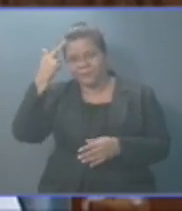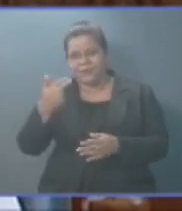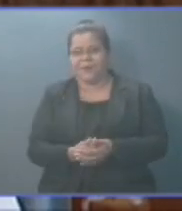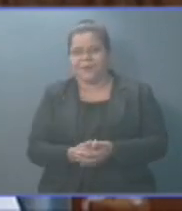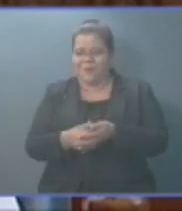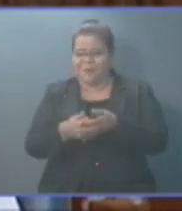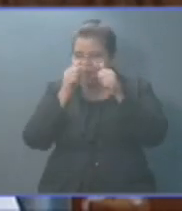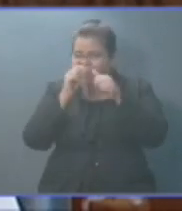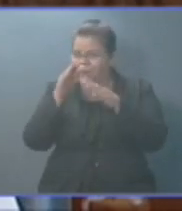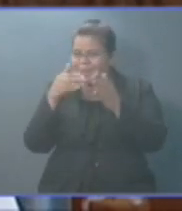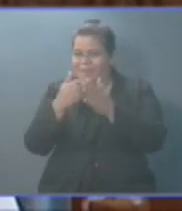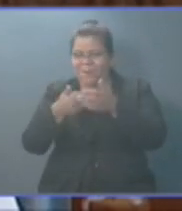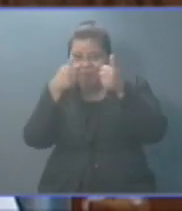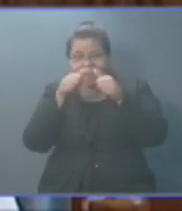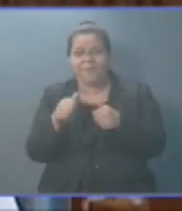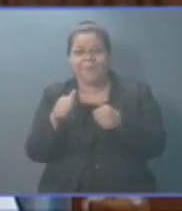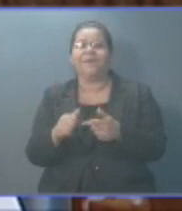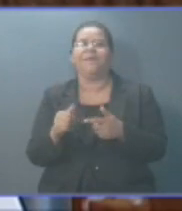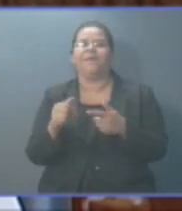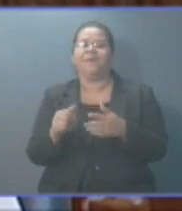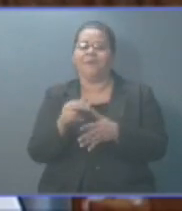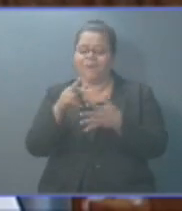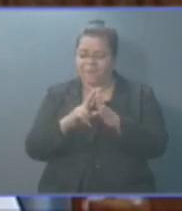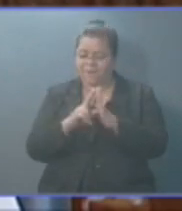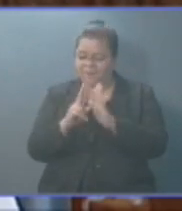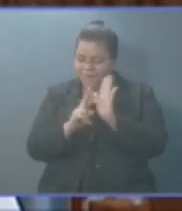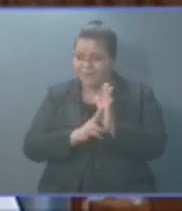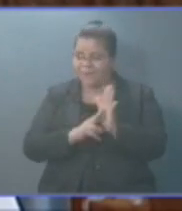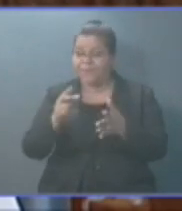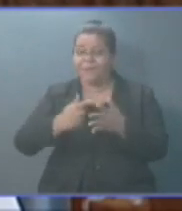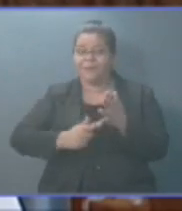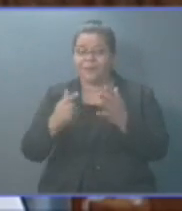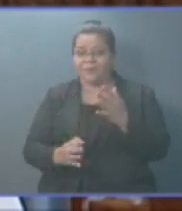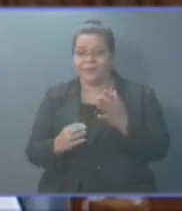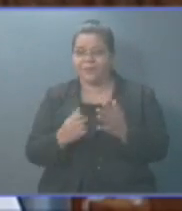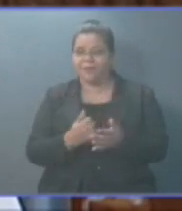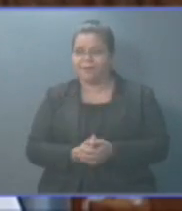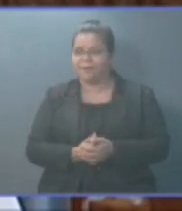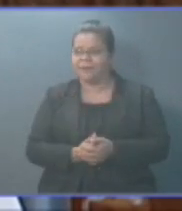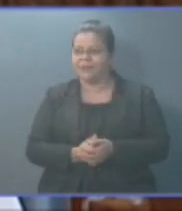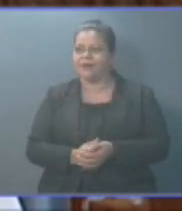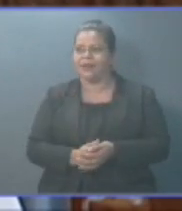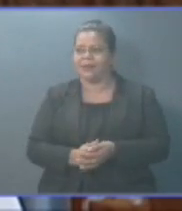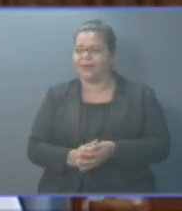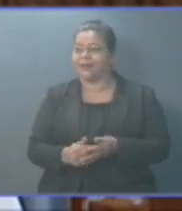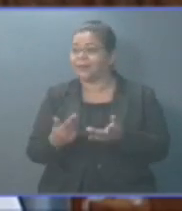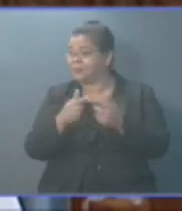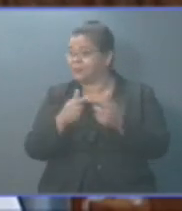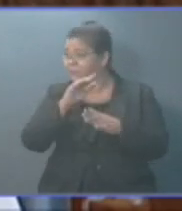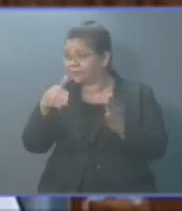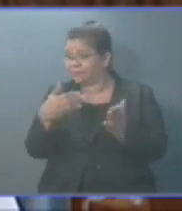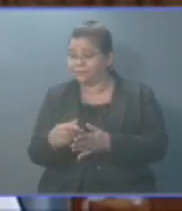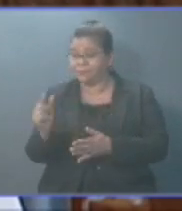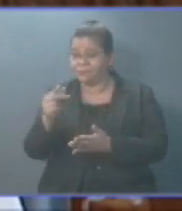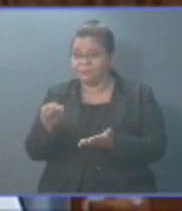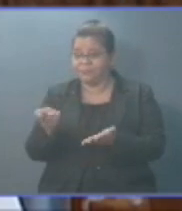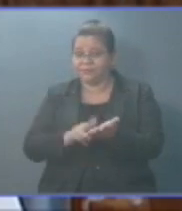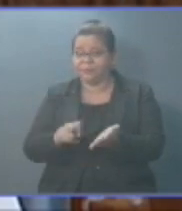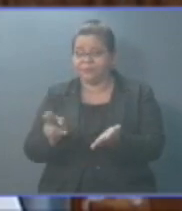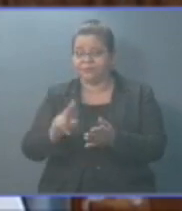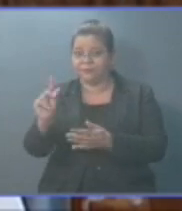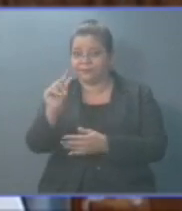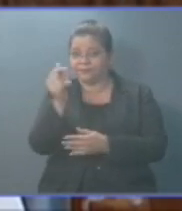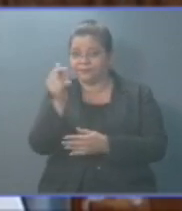las exigencias de orden legal requeridas en nuestra legislación, procede a aprobar el contrato de préstamo antes